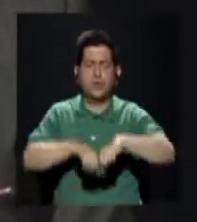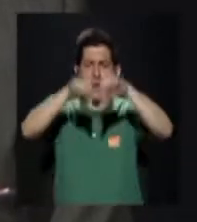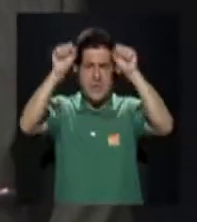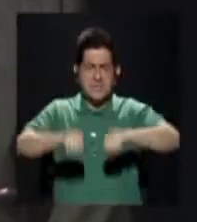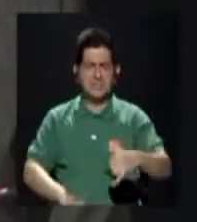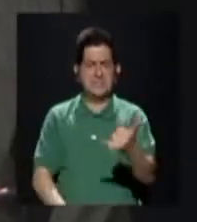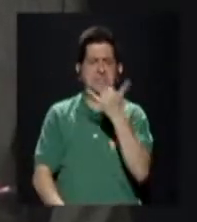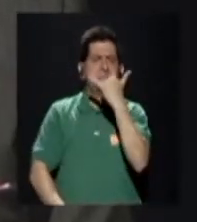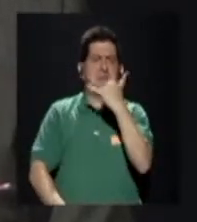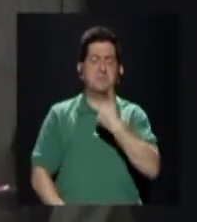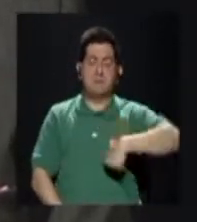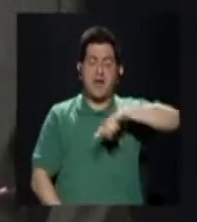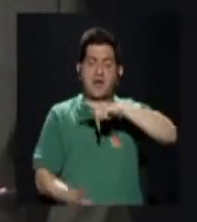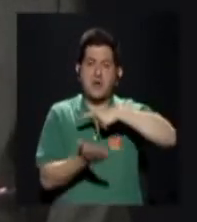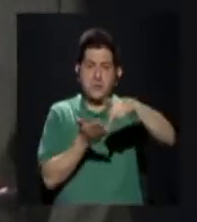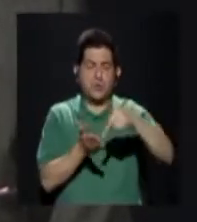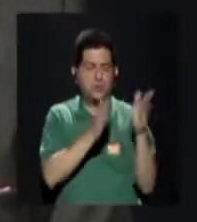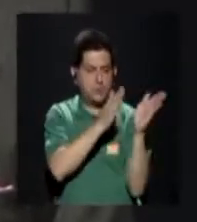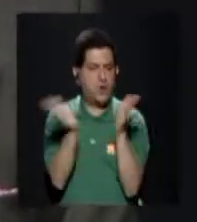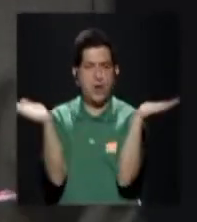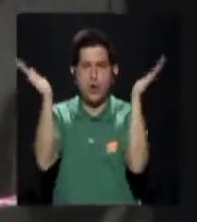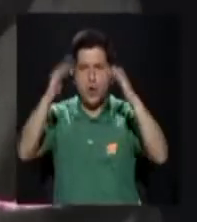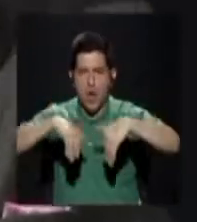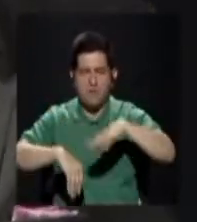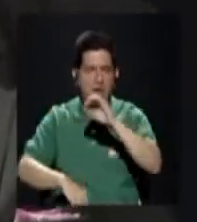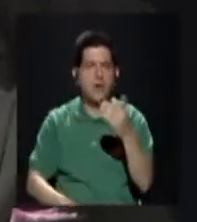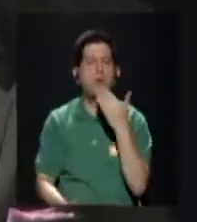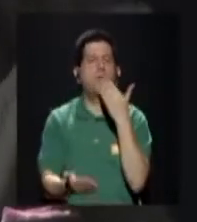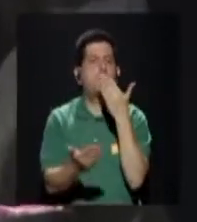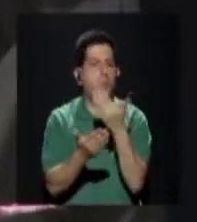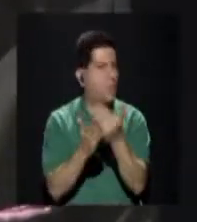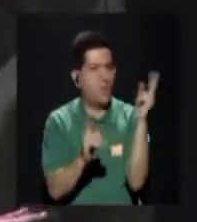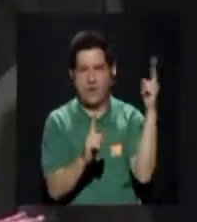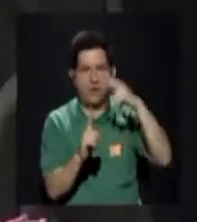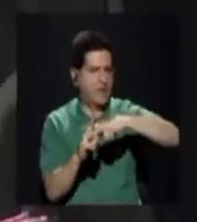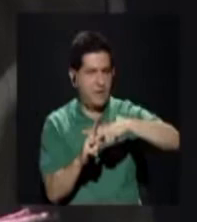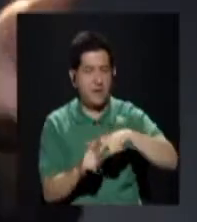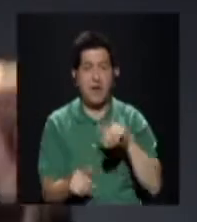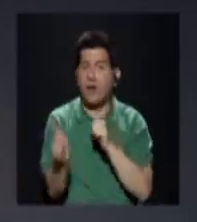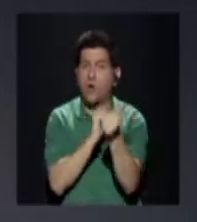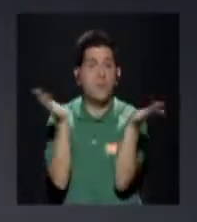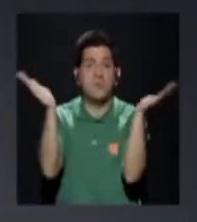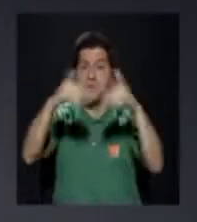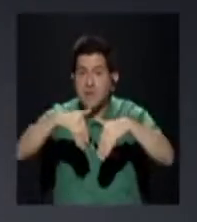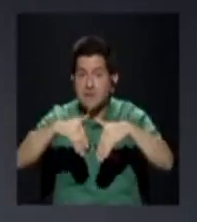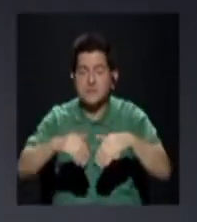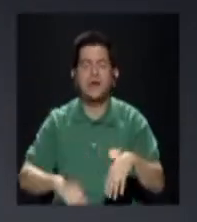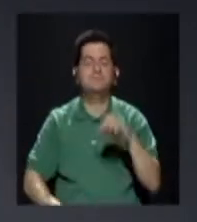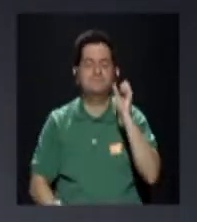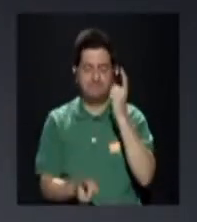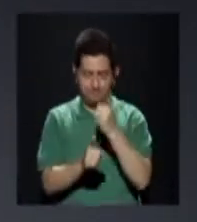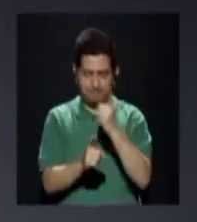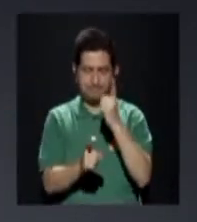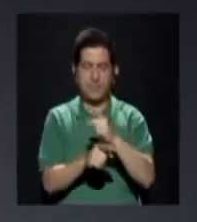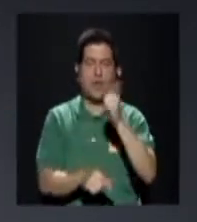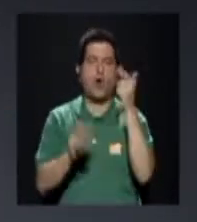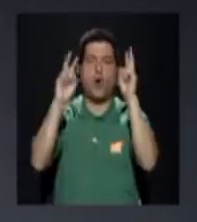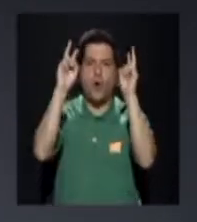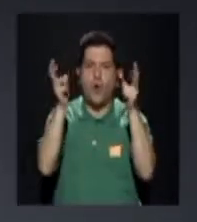porque sencillamente no hubo planeamiento o no hubo una muy buena ejecución. No hubo competencia. O no hubo competencia. Y aquí vengo a otro tema